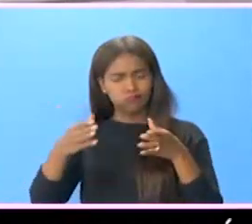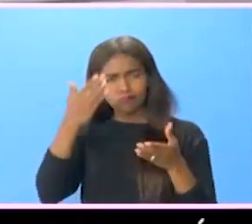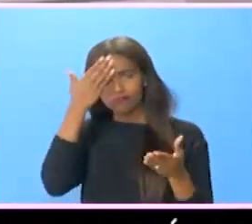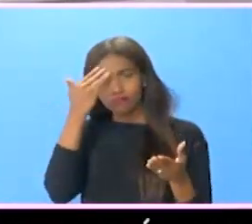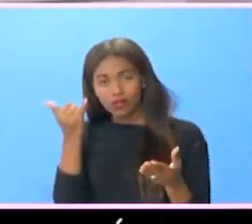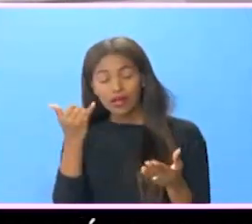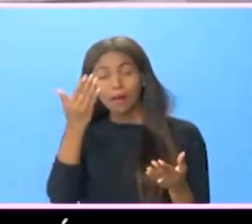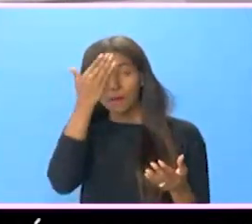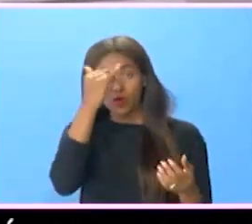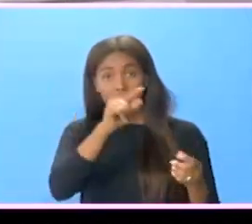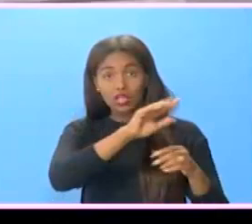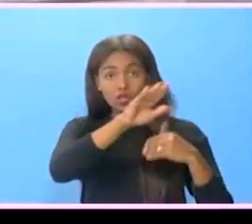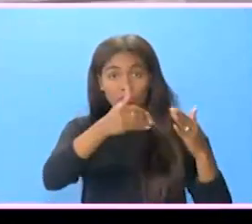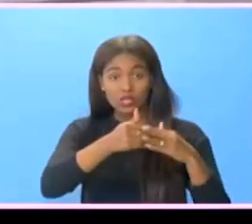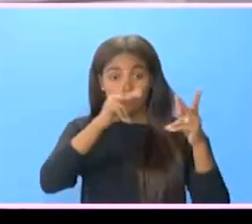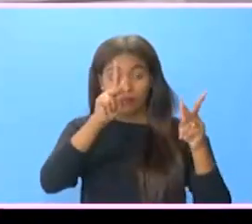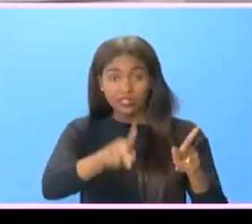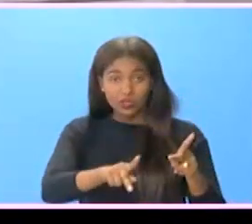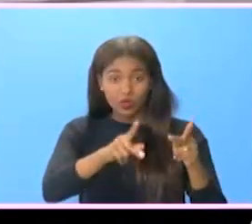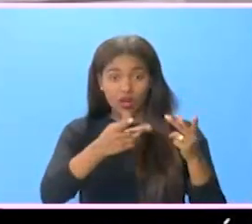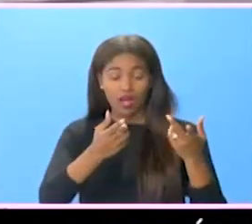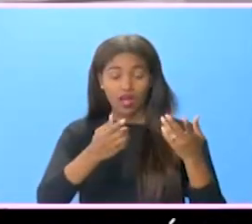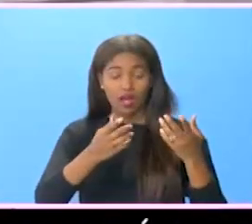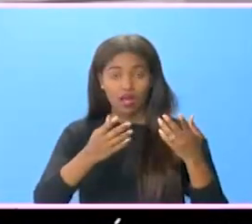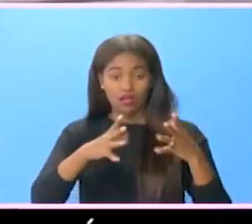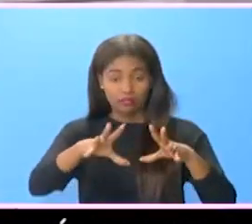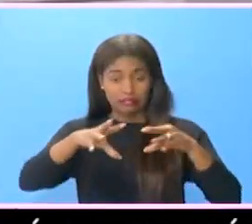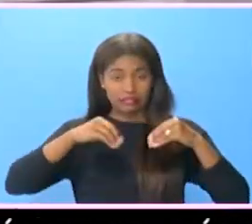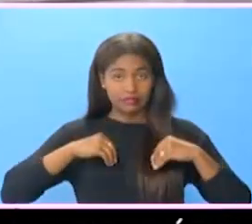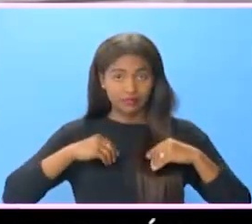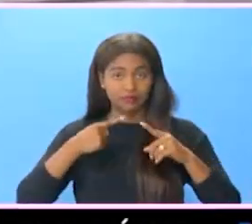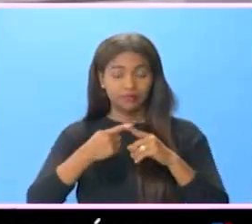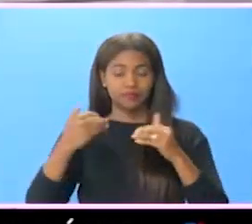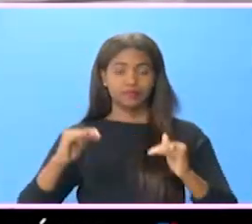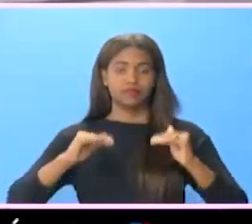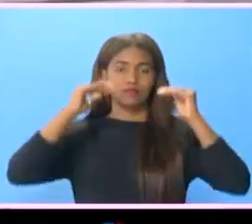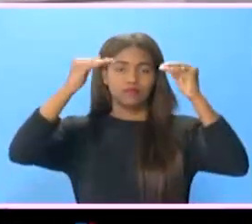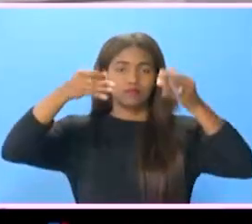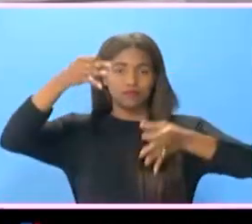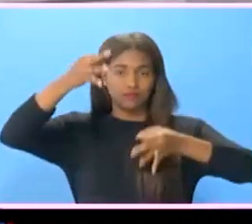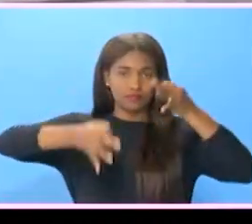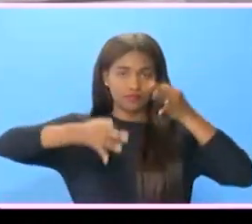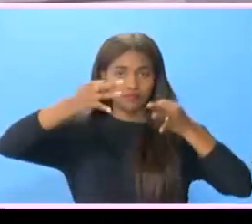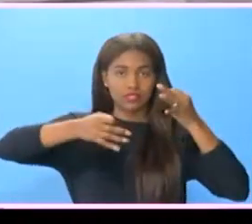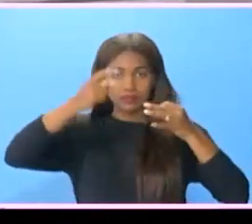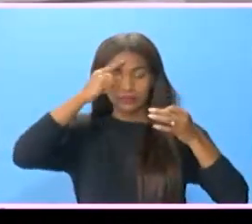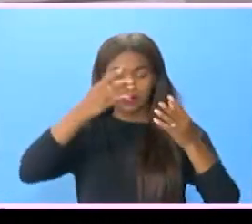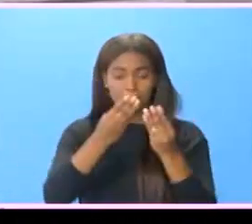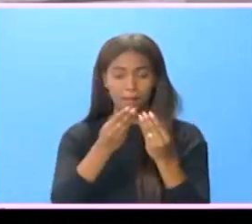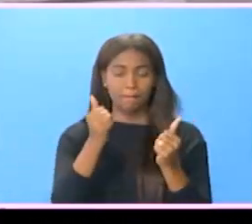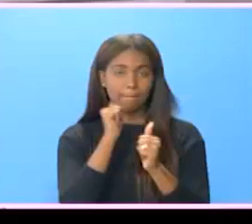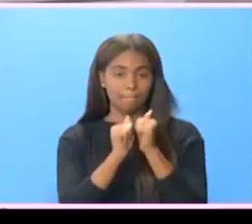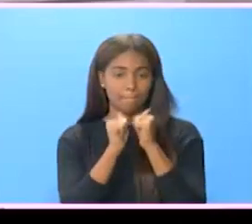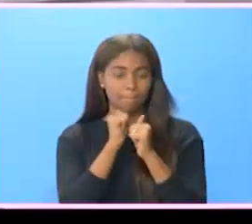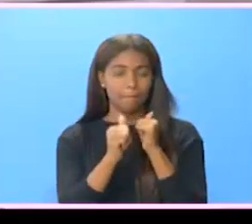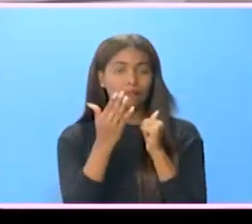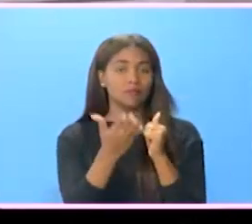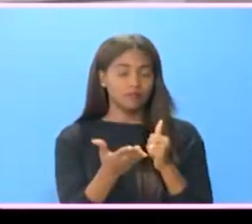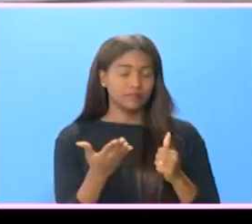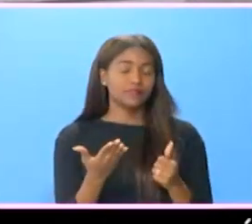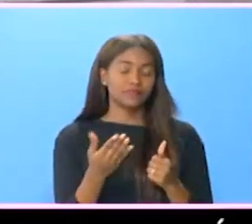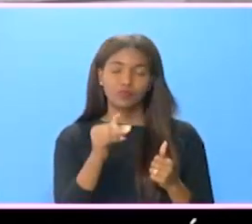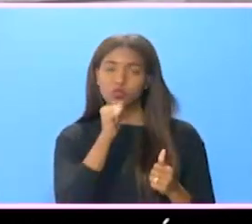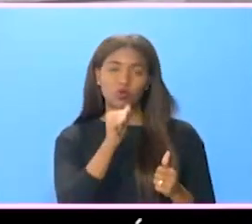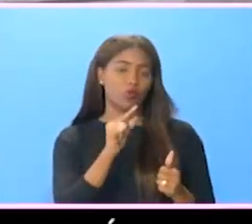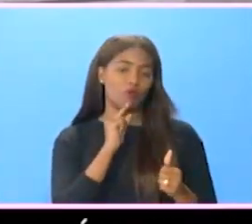los palchos que se están sumiendo desde la Suprema Corte de Justicia para la solución a la crisis penitenciaria no